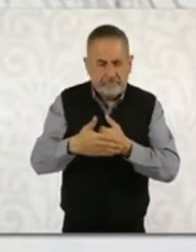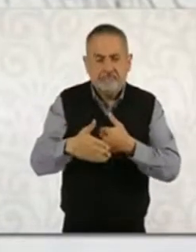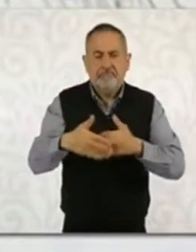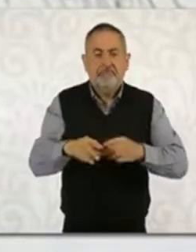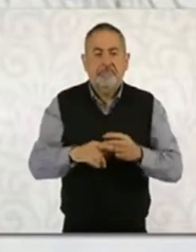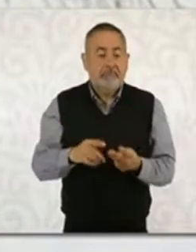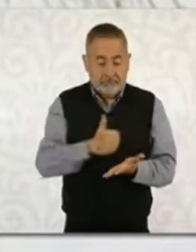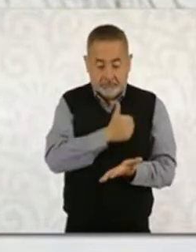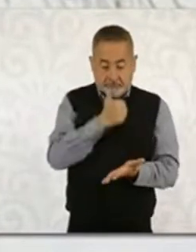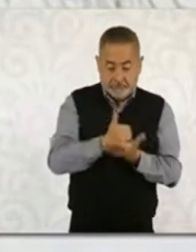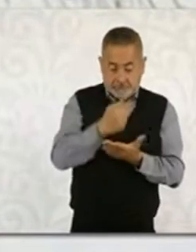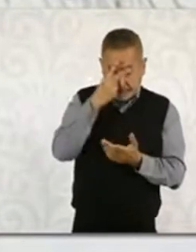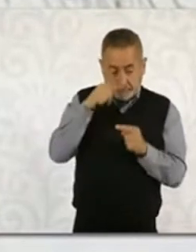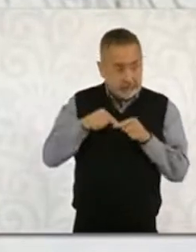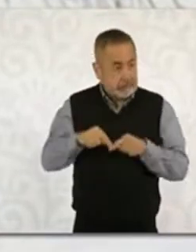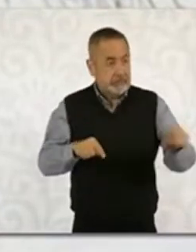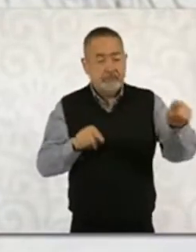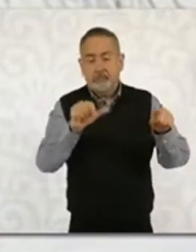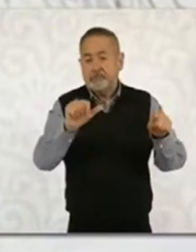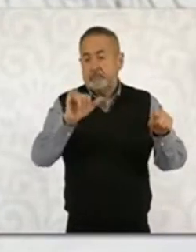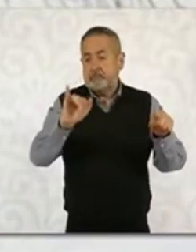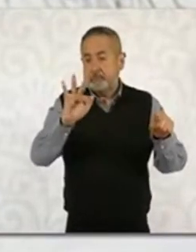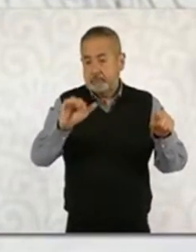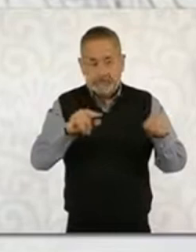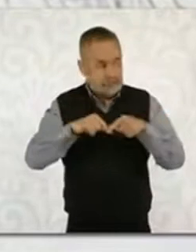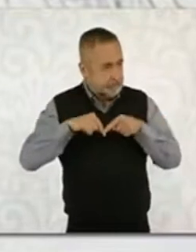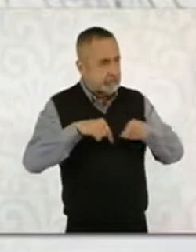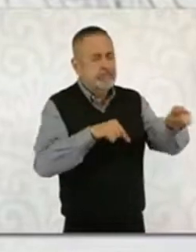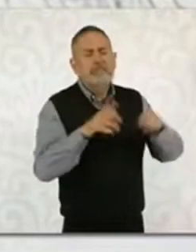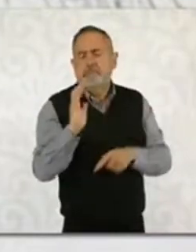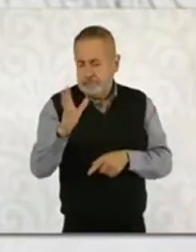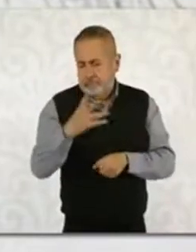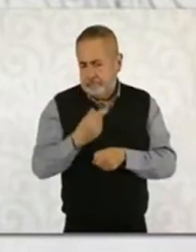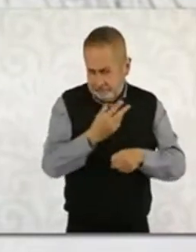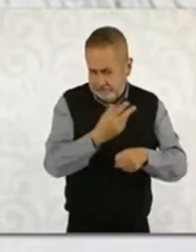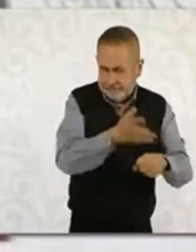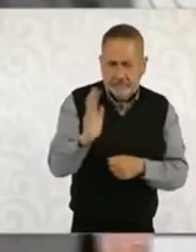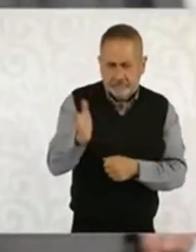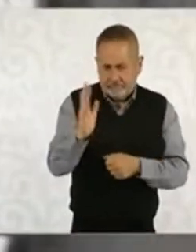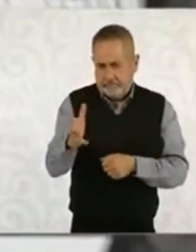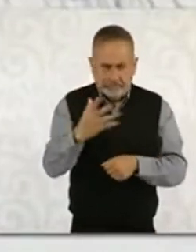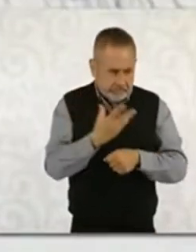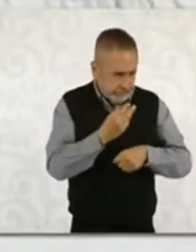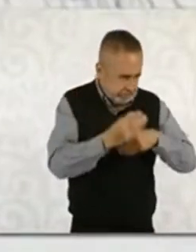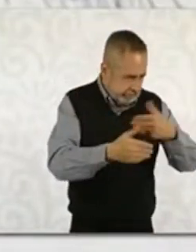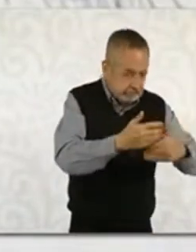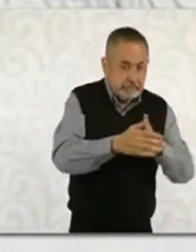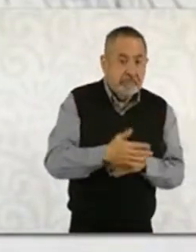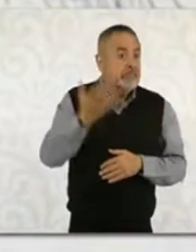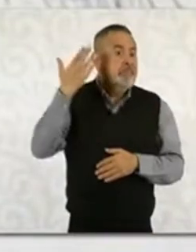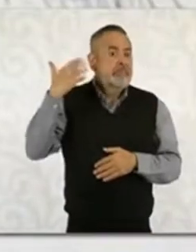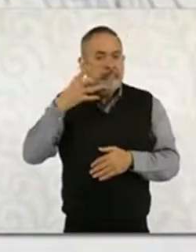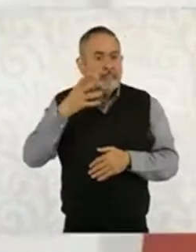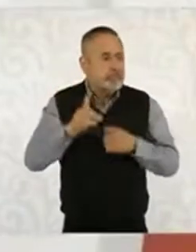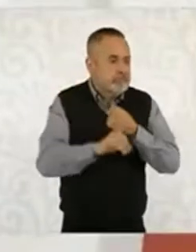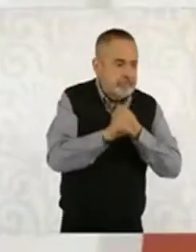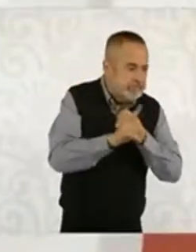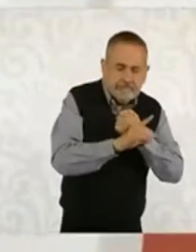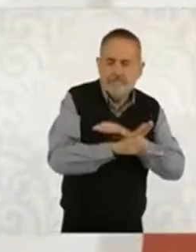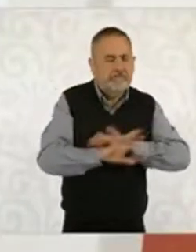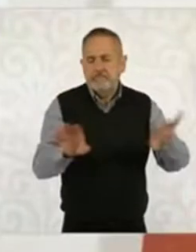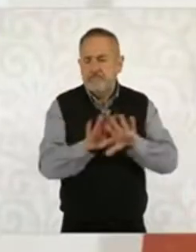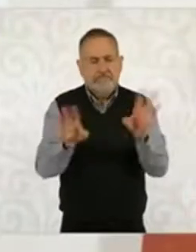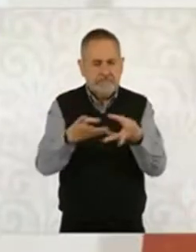Ciudad de México, AIFA, también ese ya tiene rato en construcción y ya se resolvieron los problemas sociales y ya va a